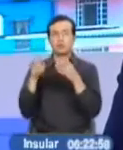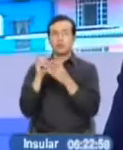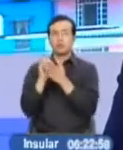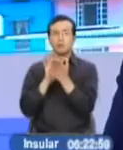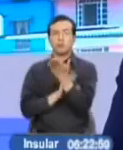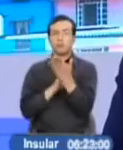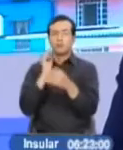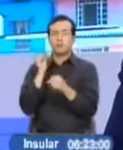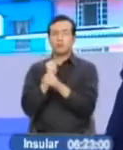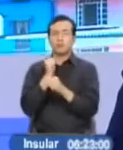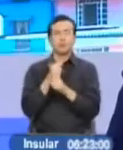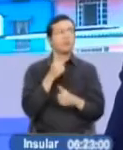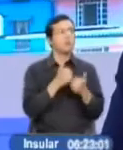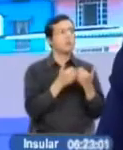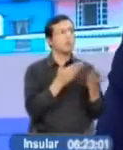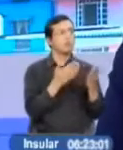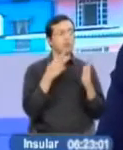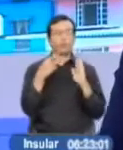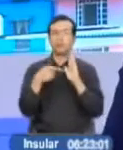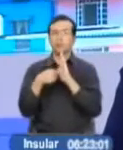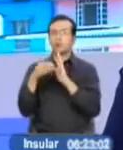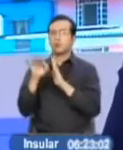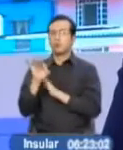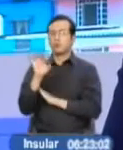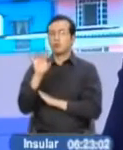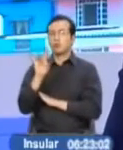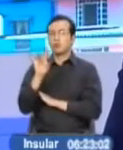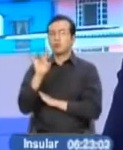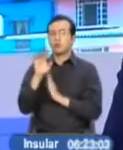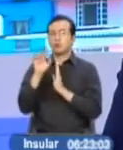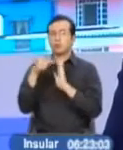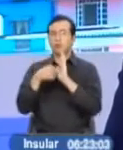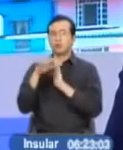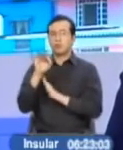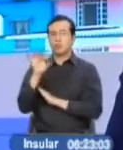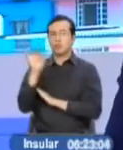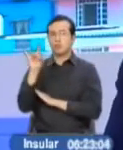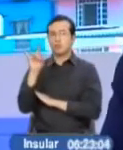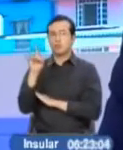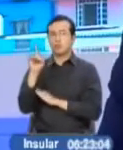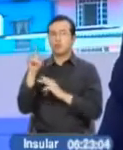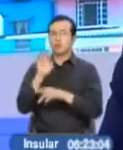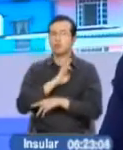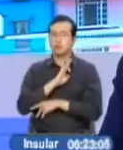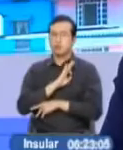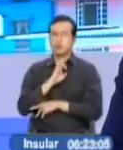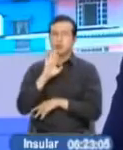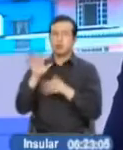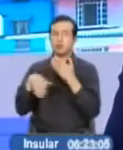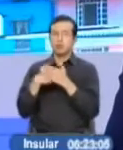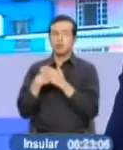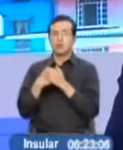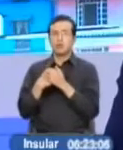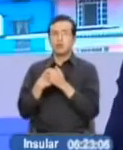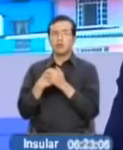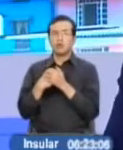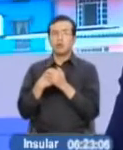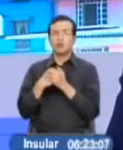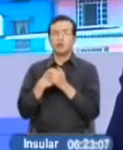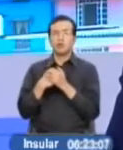bastantes trabajos. ¿Como cuáles? En el año 98 participamos en la ampliación de la refinería con técnicas reunidas. ¿En qué año, En